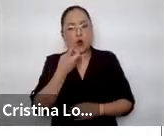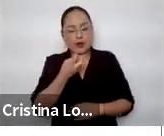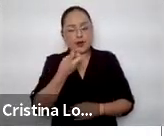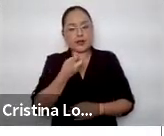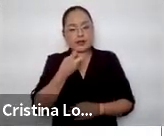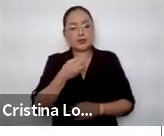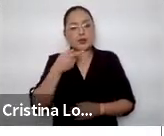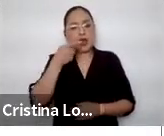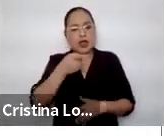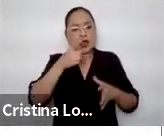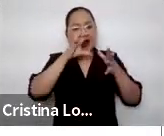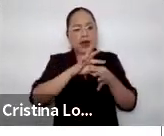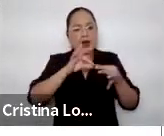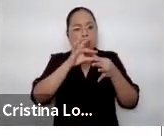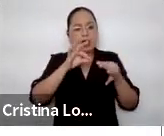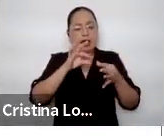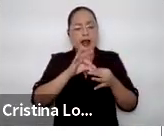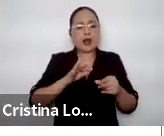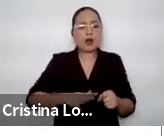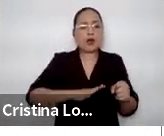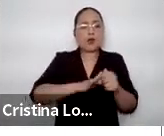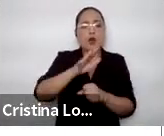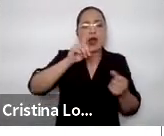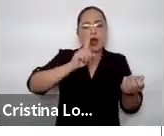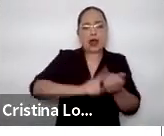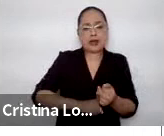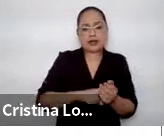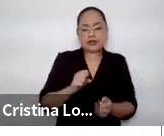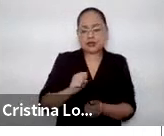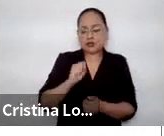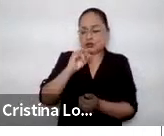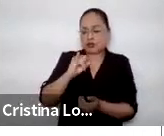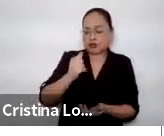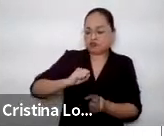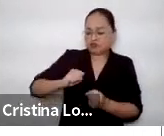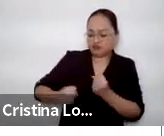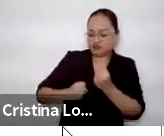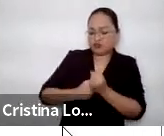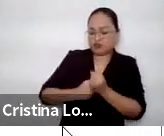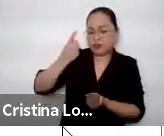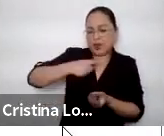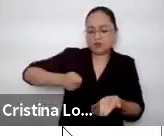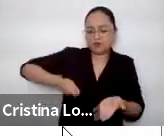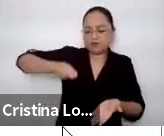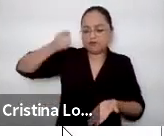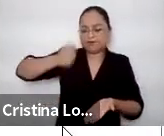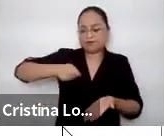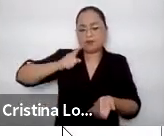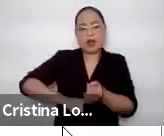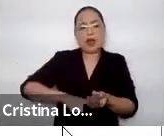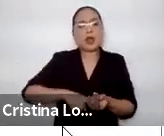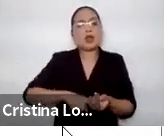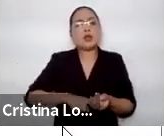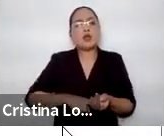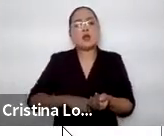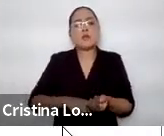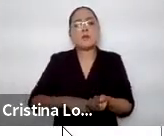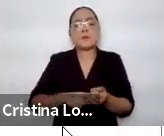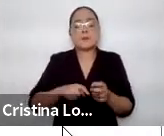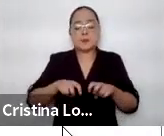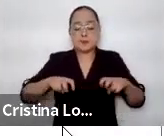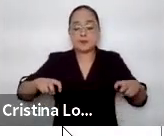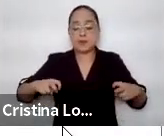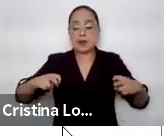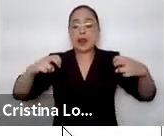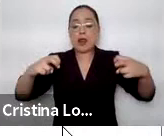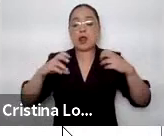nos dice que las razones que justifiquen las decisiones contenidas en las sentencias dictadas por el Pleno o